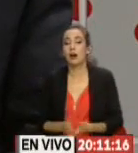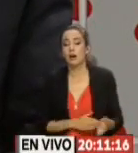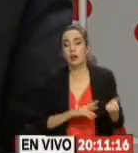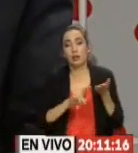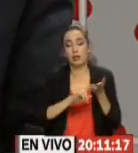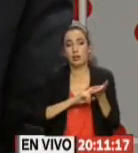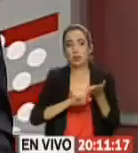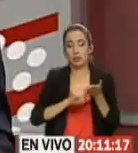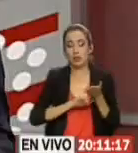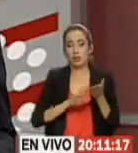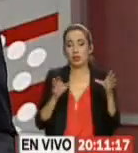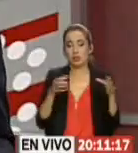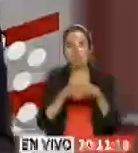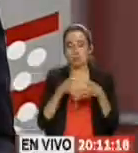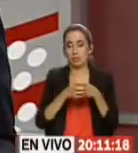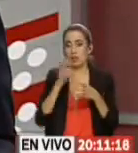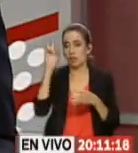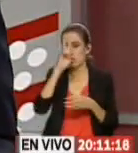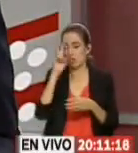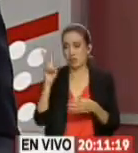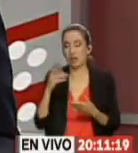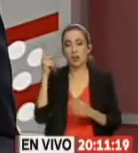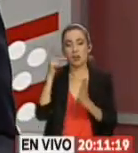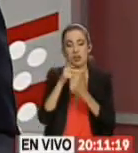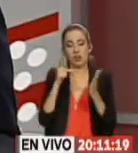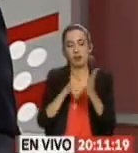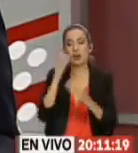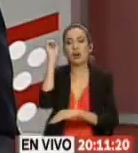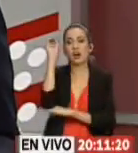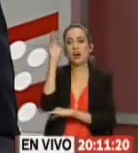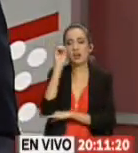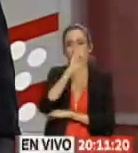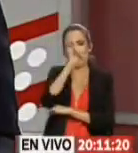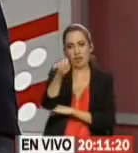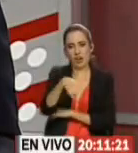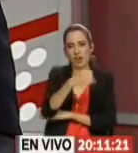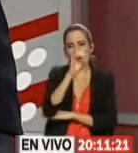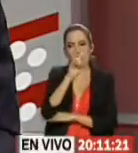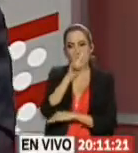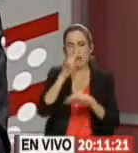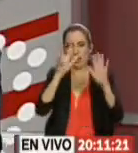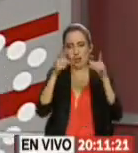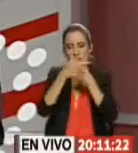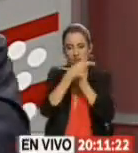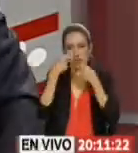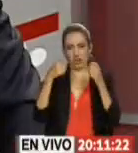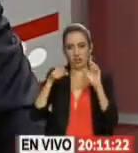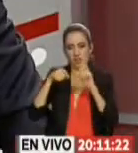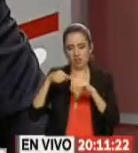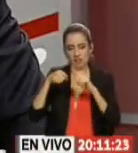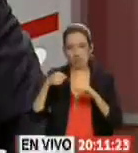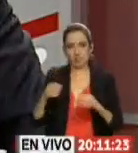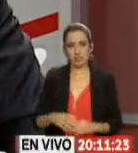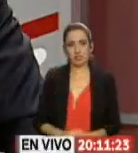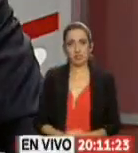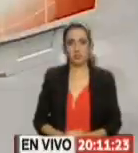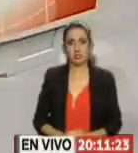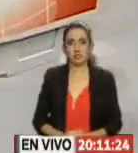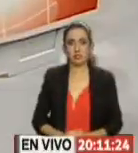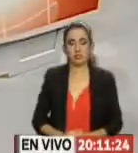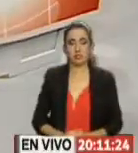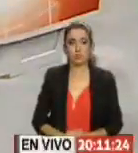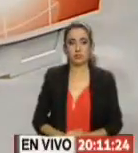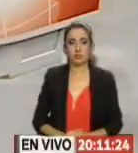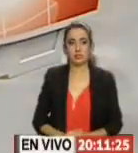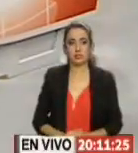del Grupo de Contacto por Venezuela, evento que se llevará a cabo este jueves 28 de marzo en la ciudad de Quito. Gustavo, gracias por estar aquí